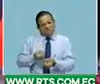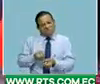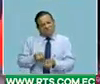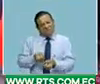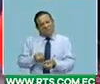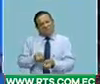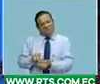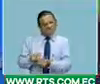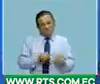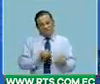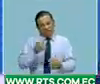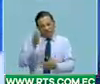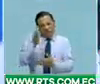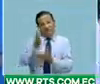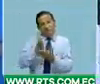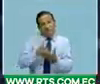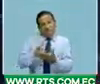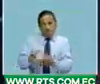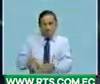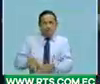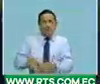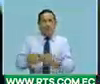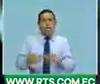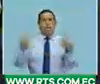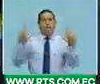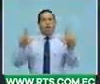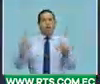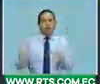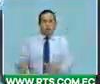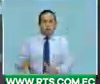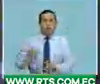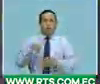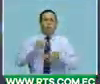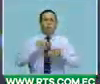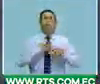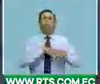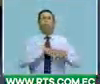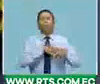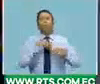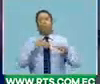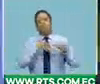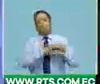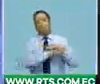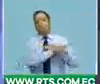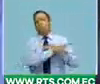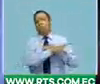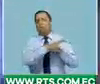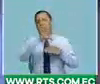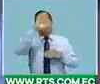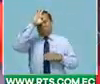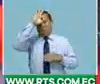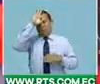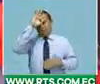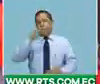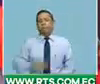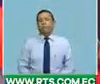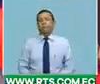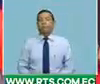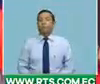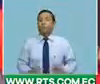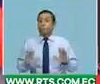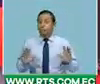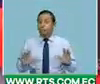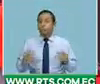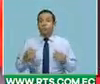sus piernas. Fue atendido de inmediato por el Cuerpo de Bomberos de Guayaquil y luego trasladado a una casa de salud. Aparte de la labor